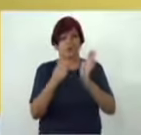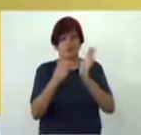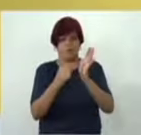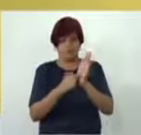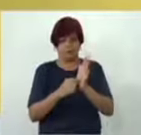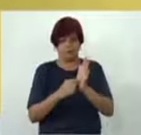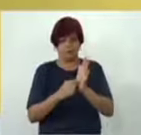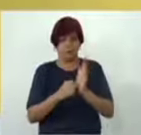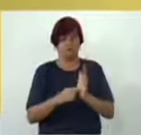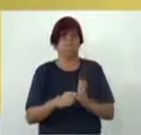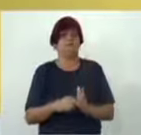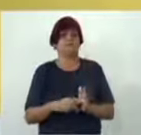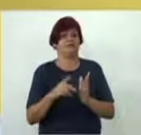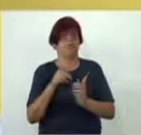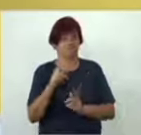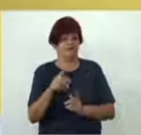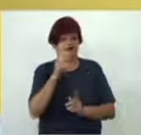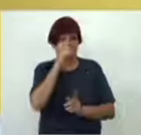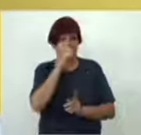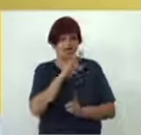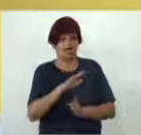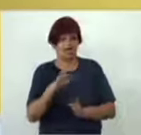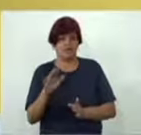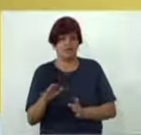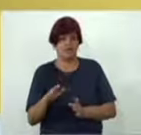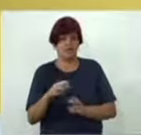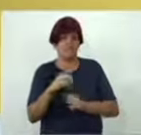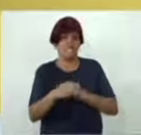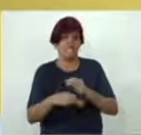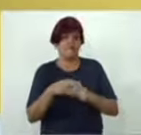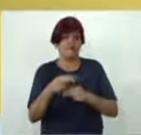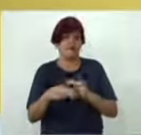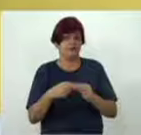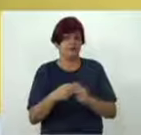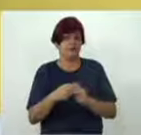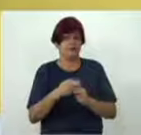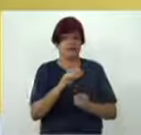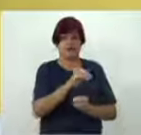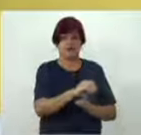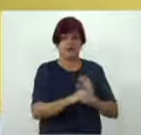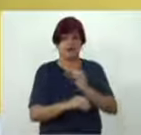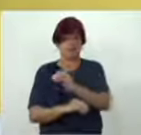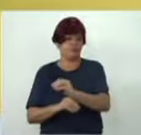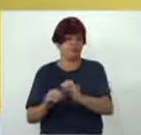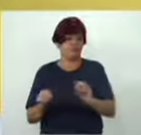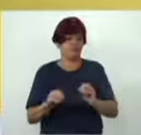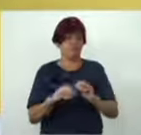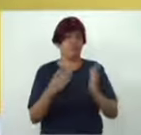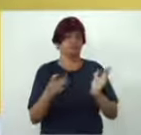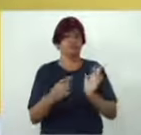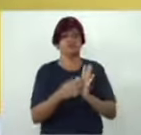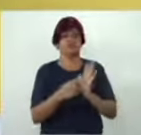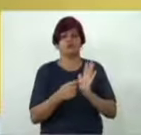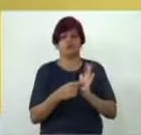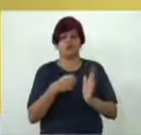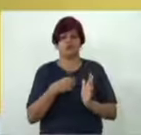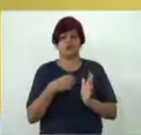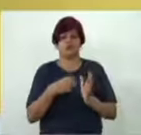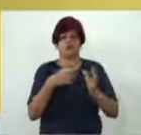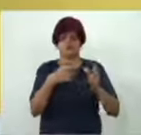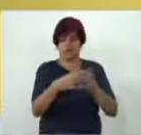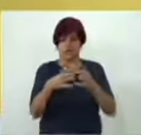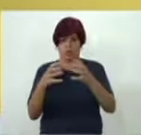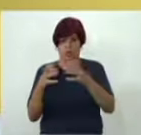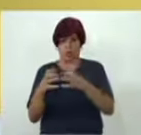puntos de referencia, porque es donde el niño va a realizar la distribución de los elementos que tienen en el